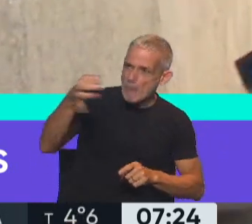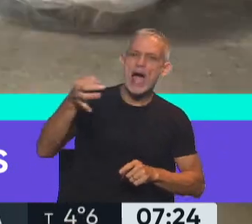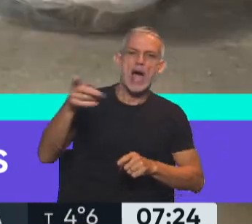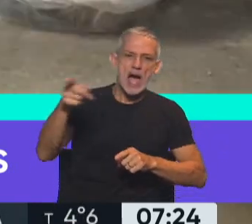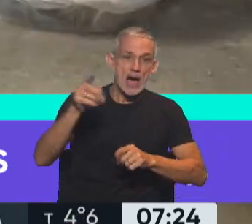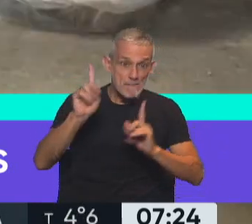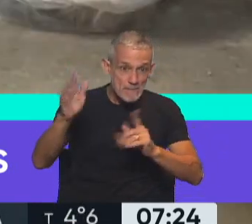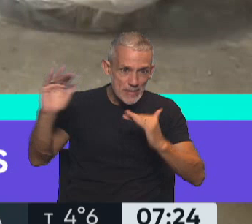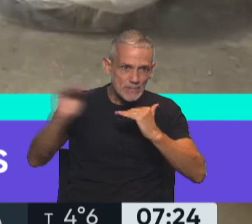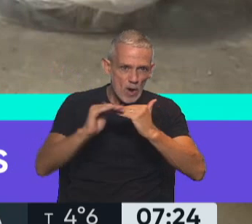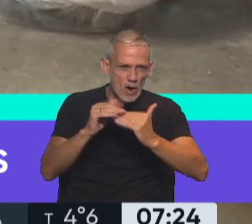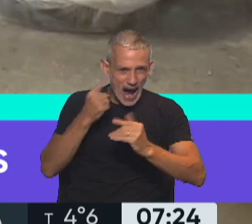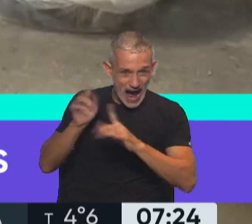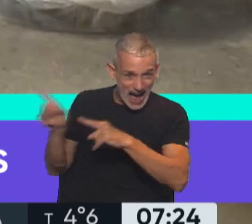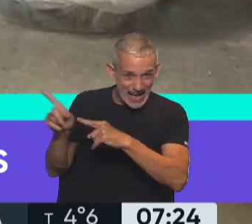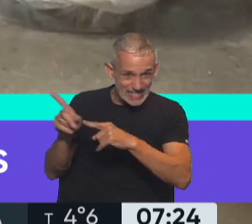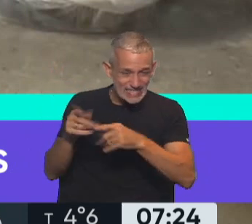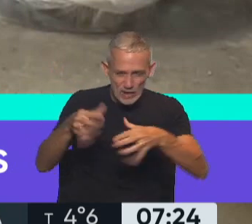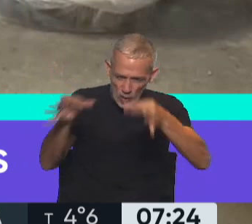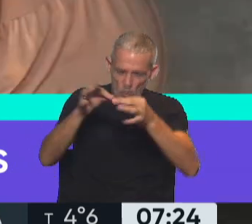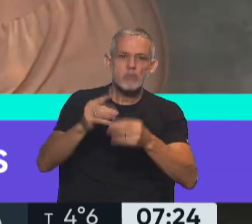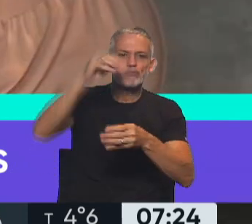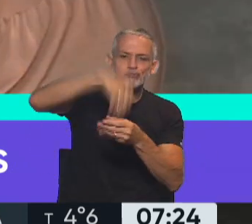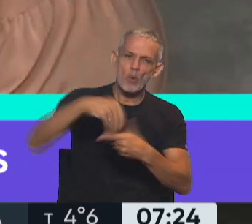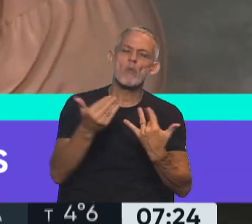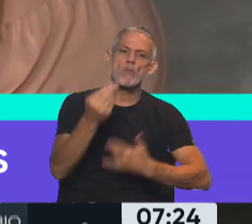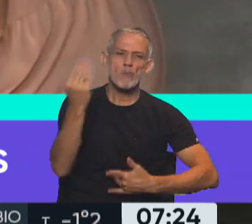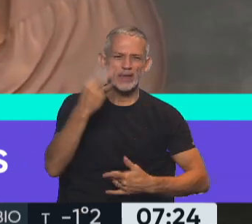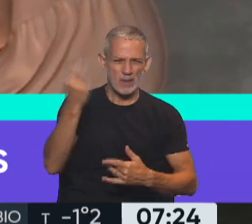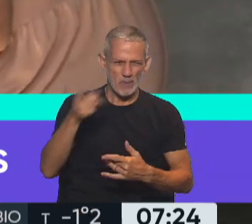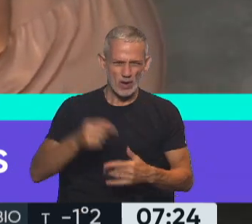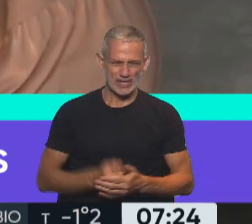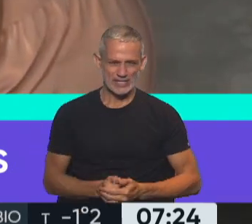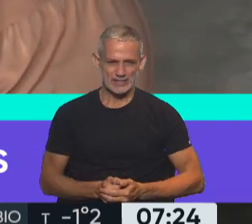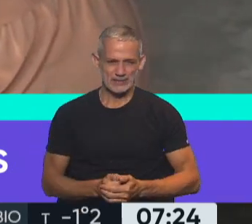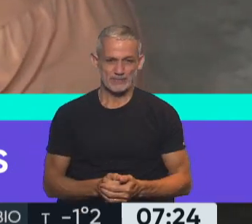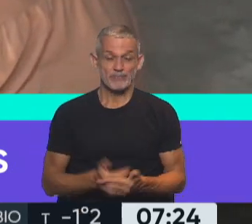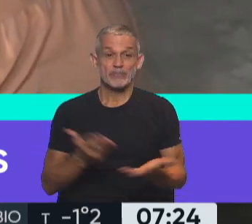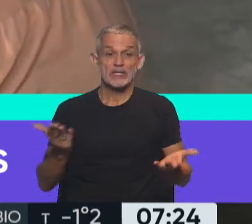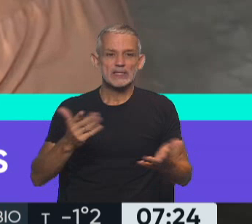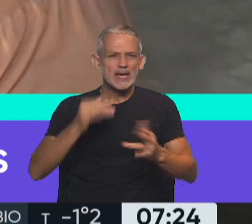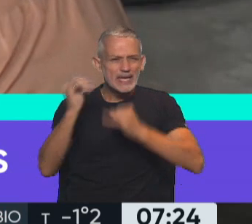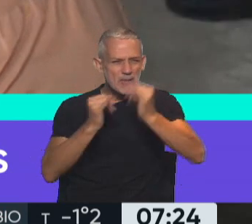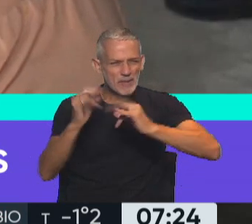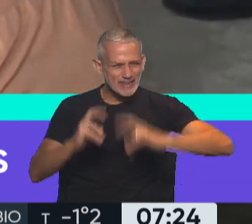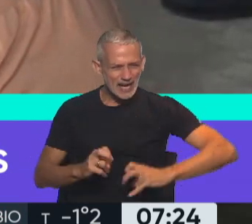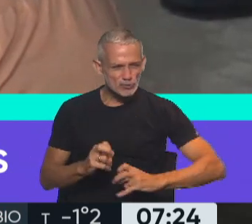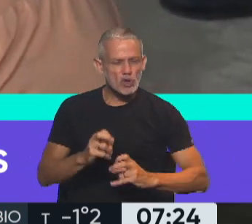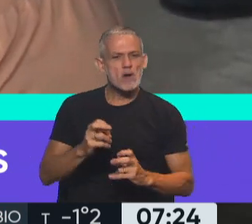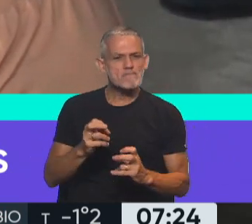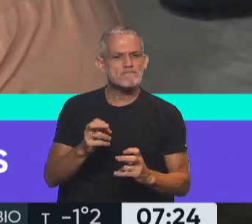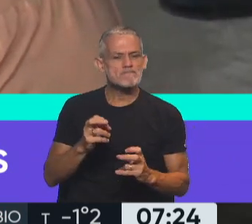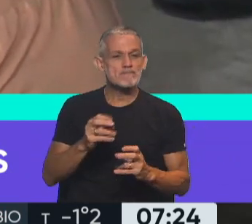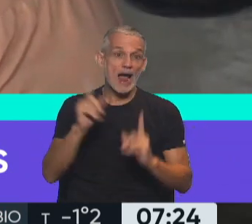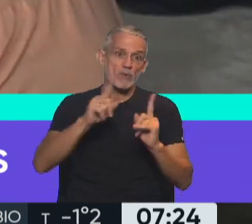alertada que el contenido es extremadamente mortal. Como esto es parte de la investigación, algunos familiares